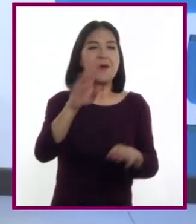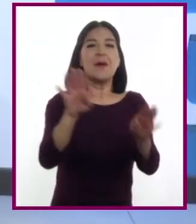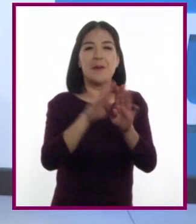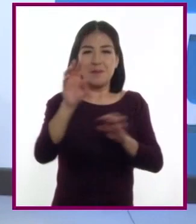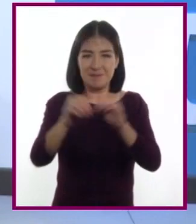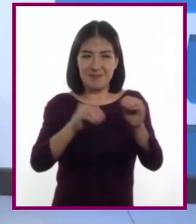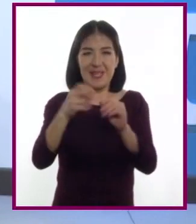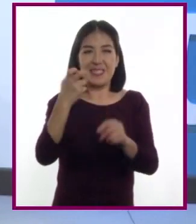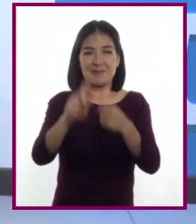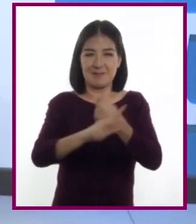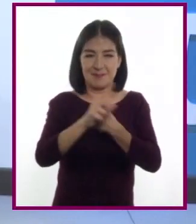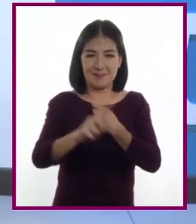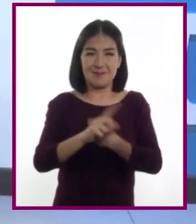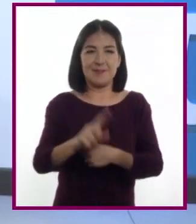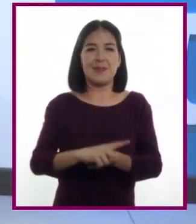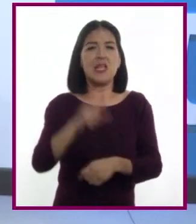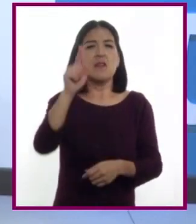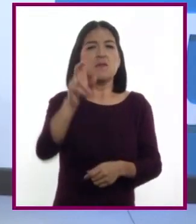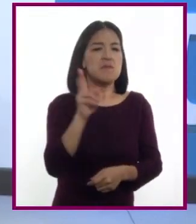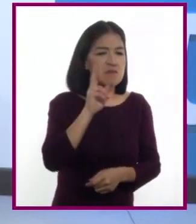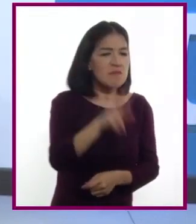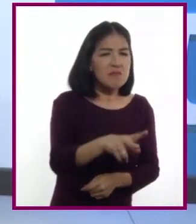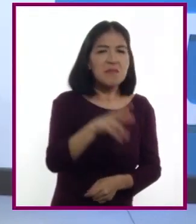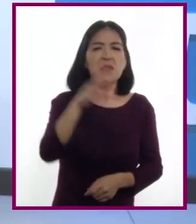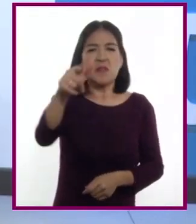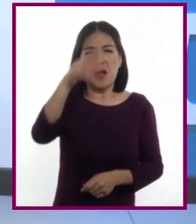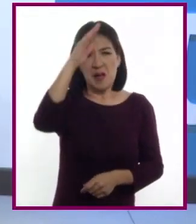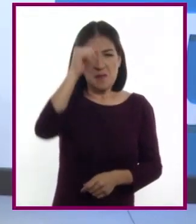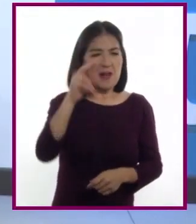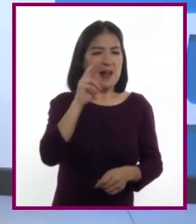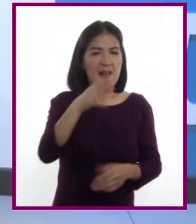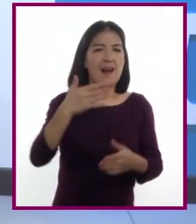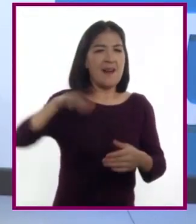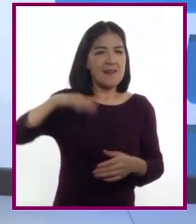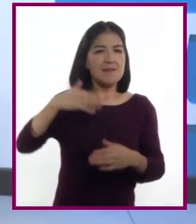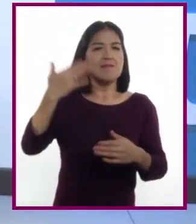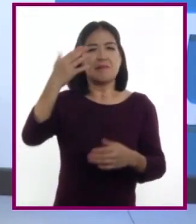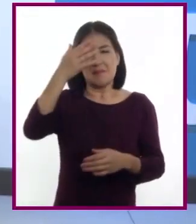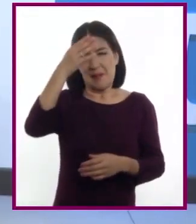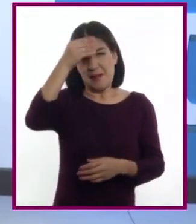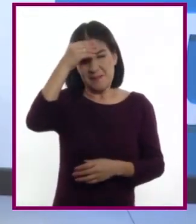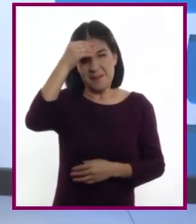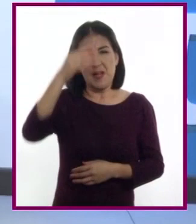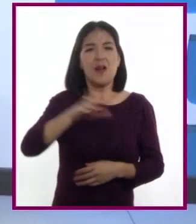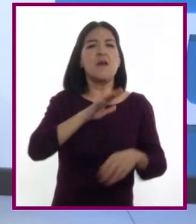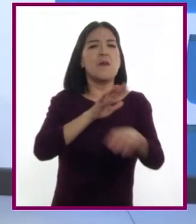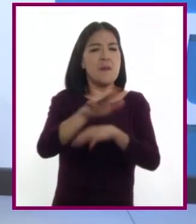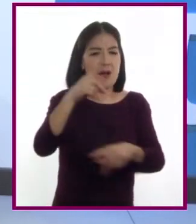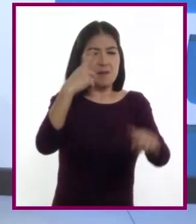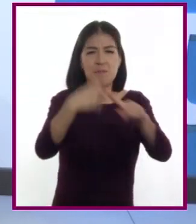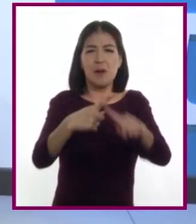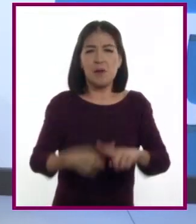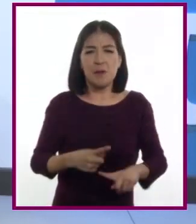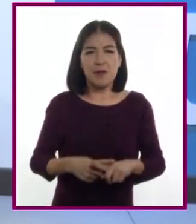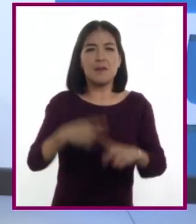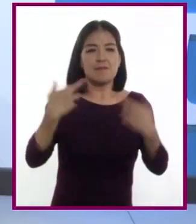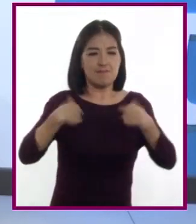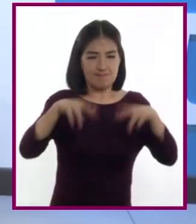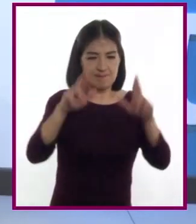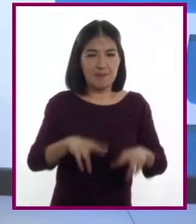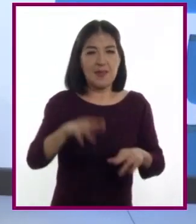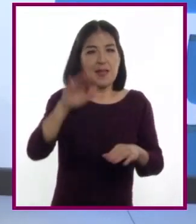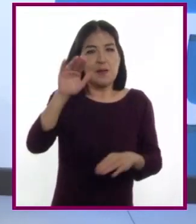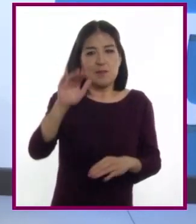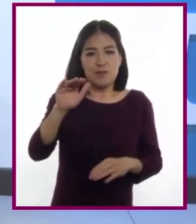el problema. ¿Qué observaron de acuerdo con lo que aprendimos? ¿Qué multiplicación representa el descenso